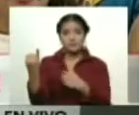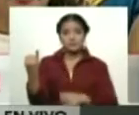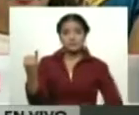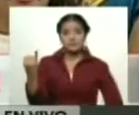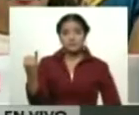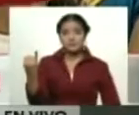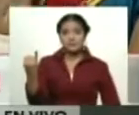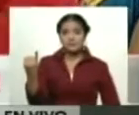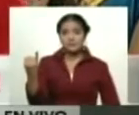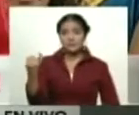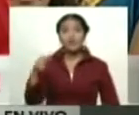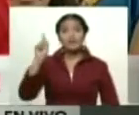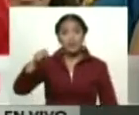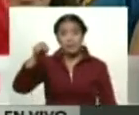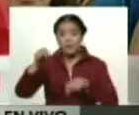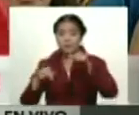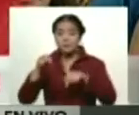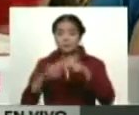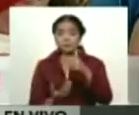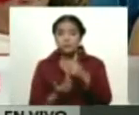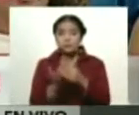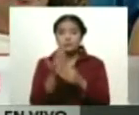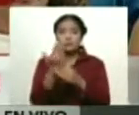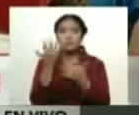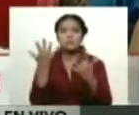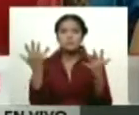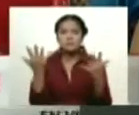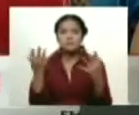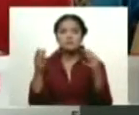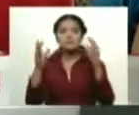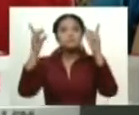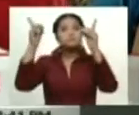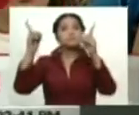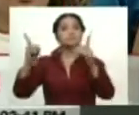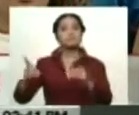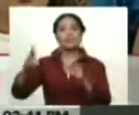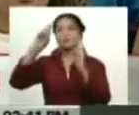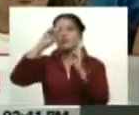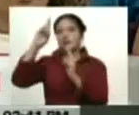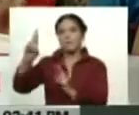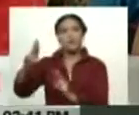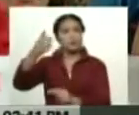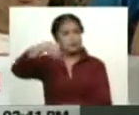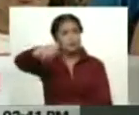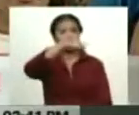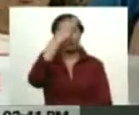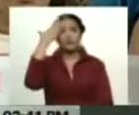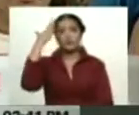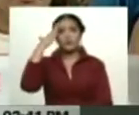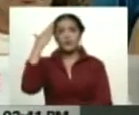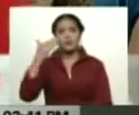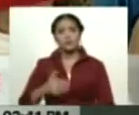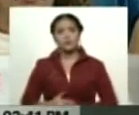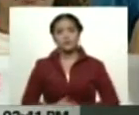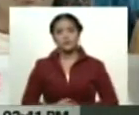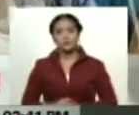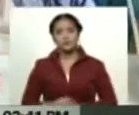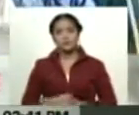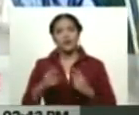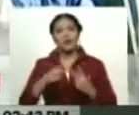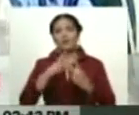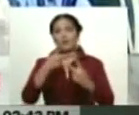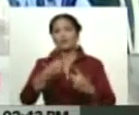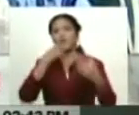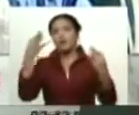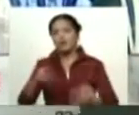y en esas máquinas electorales, es palabra sagrada. Todos sabemos que es la voluntad